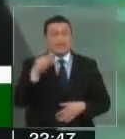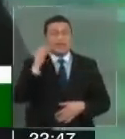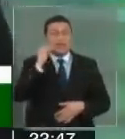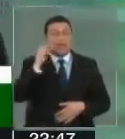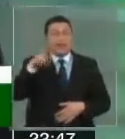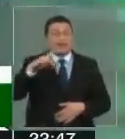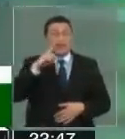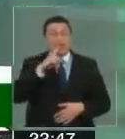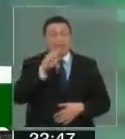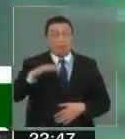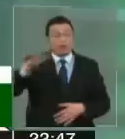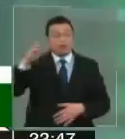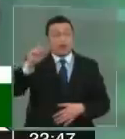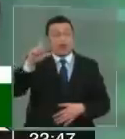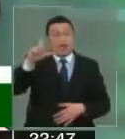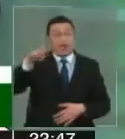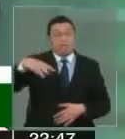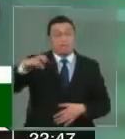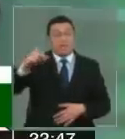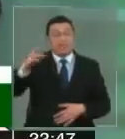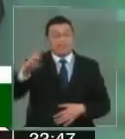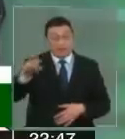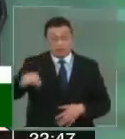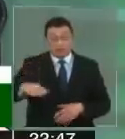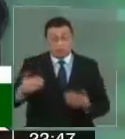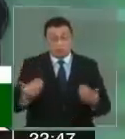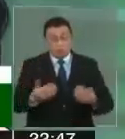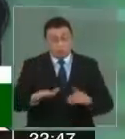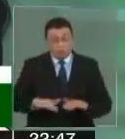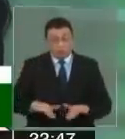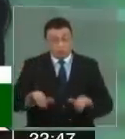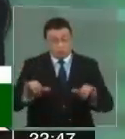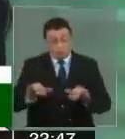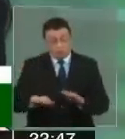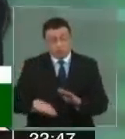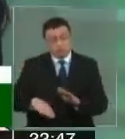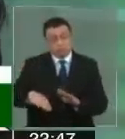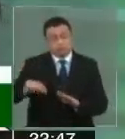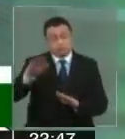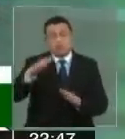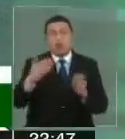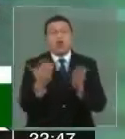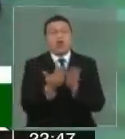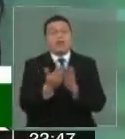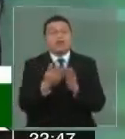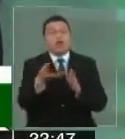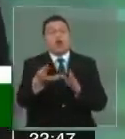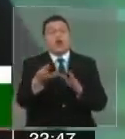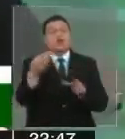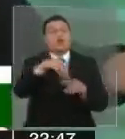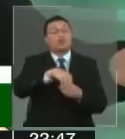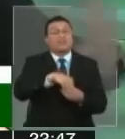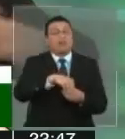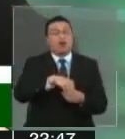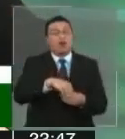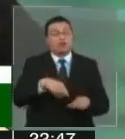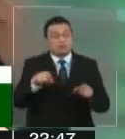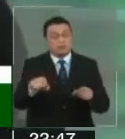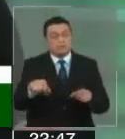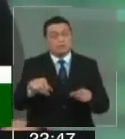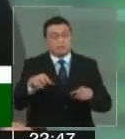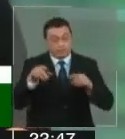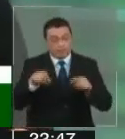nieta mayor, ella está desde guagüita en un colegio inclusivo. Y claro, su